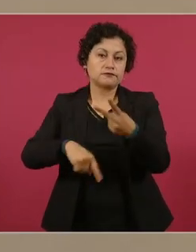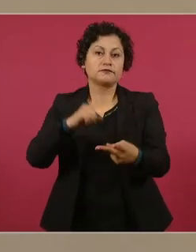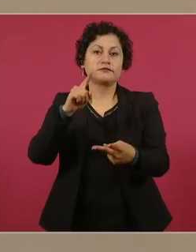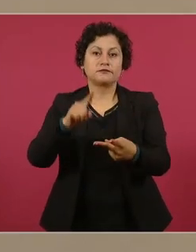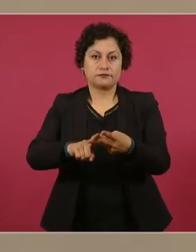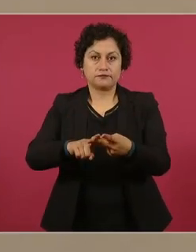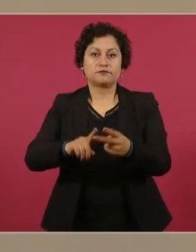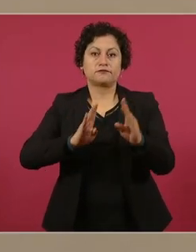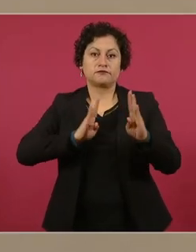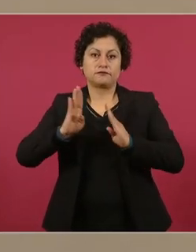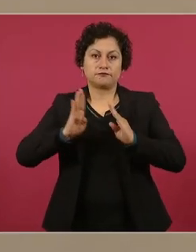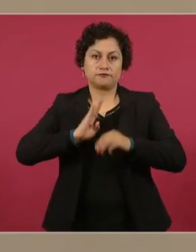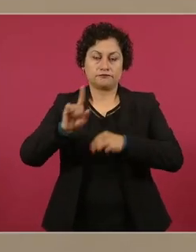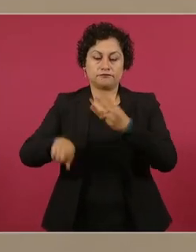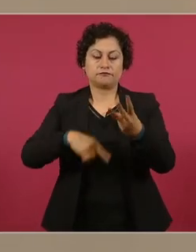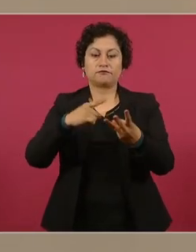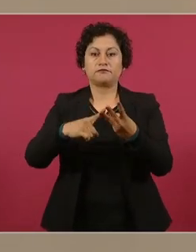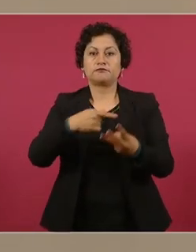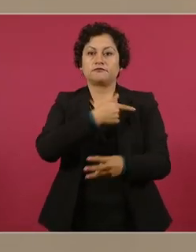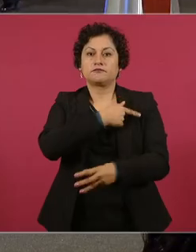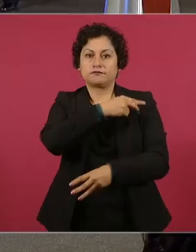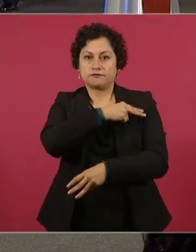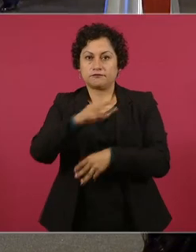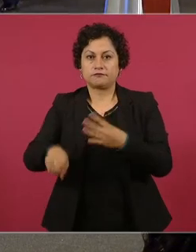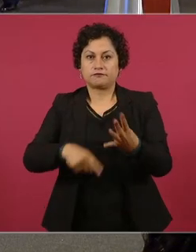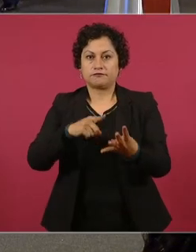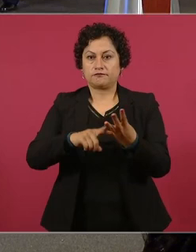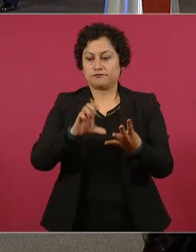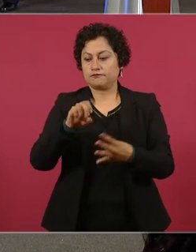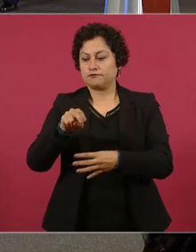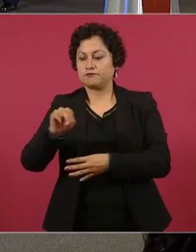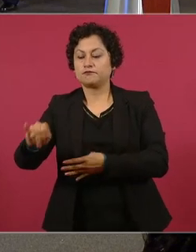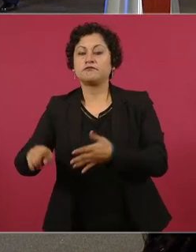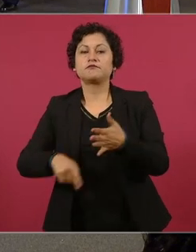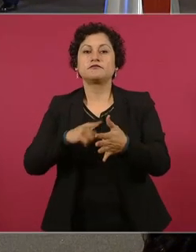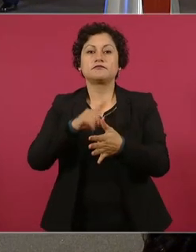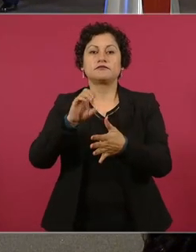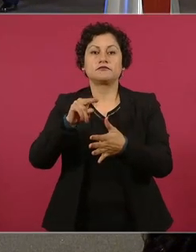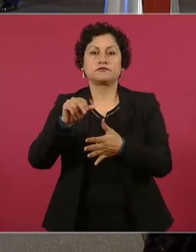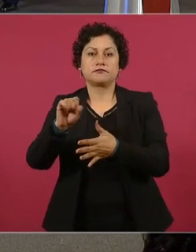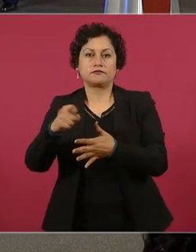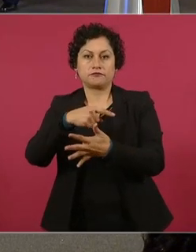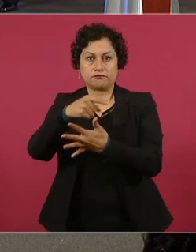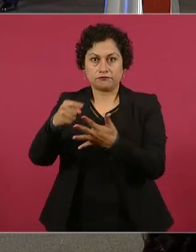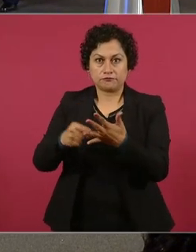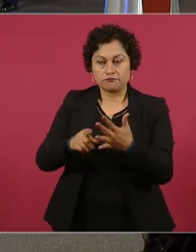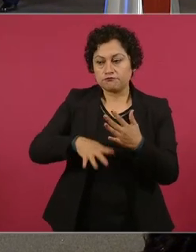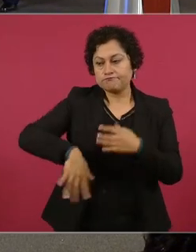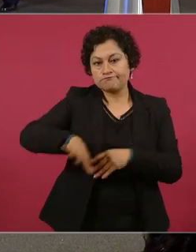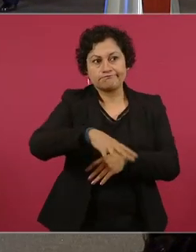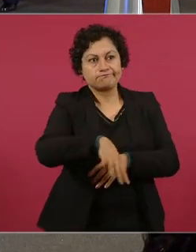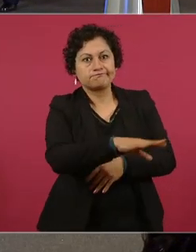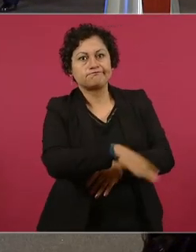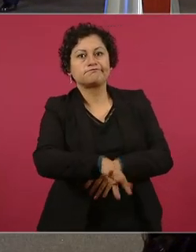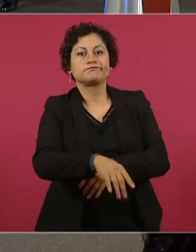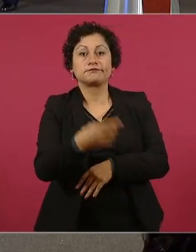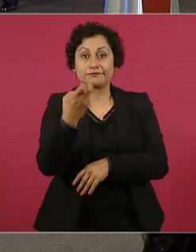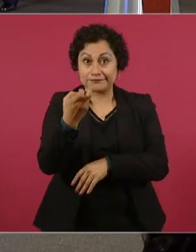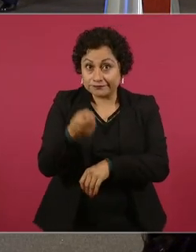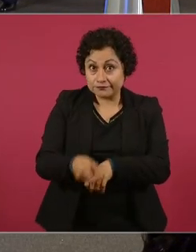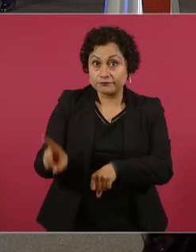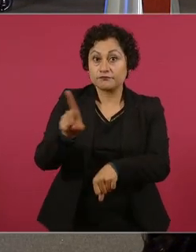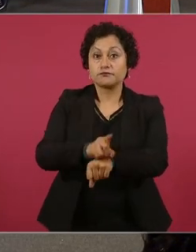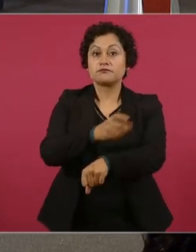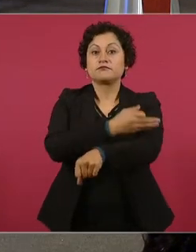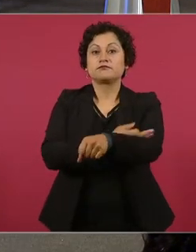Mexicano, la Guardia Nacional, CNI, CONACE. Por la tarde, lograron ubicar sanas y salvas a las ocho